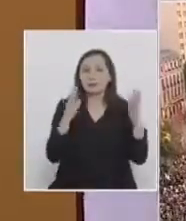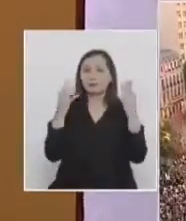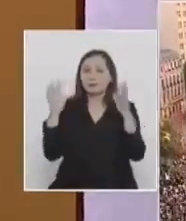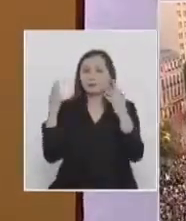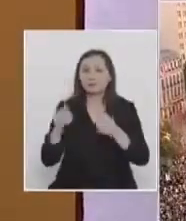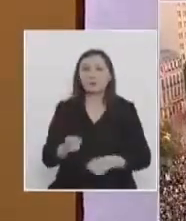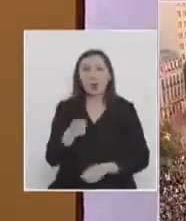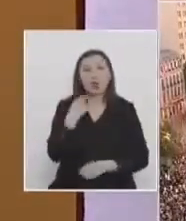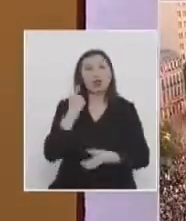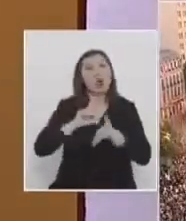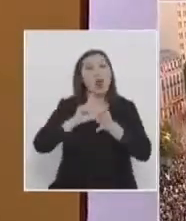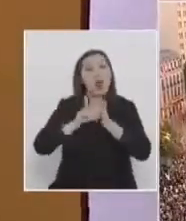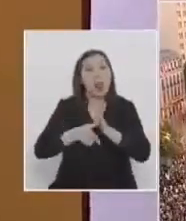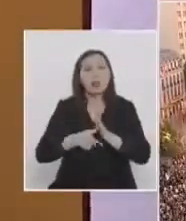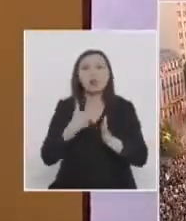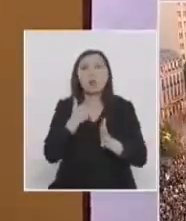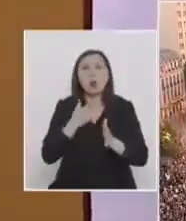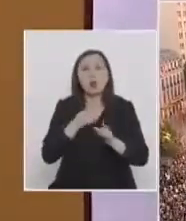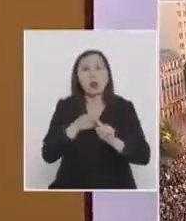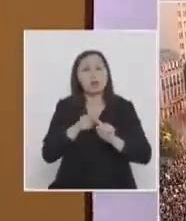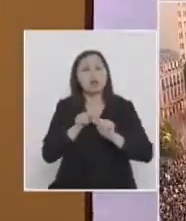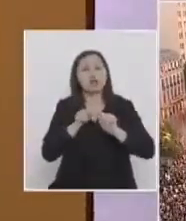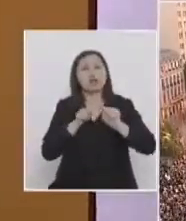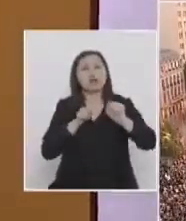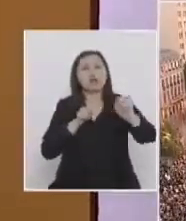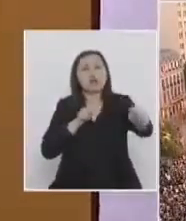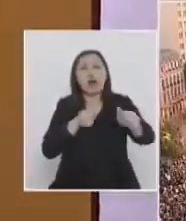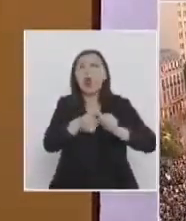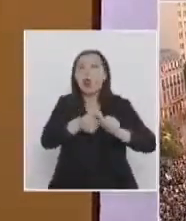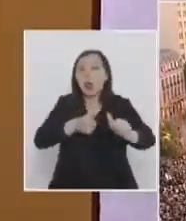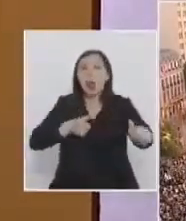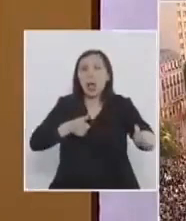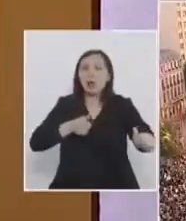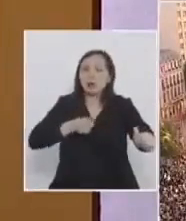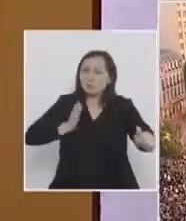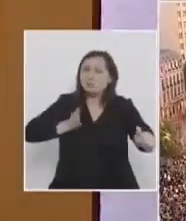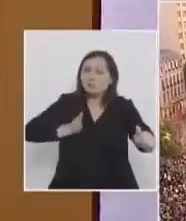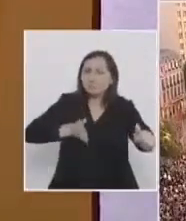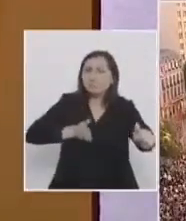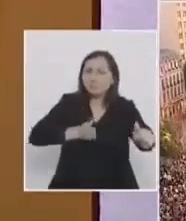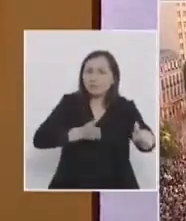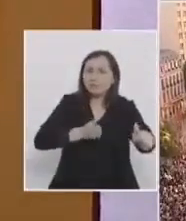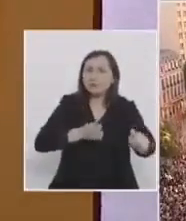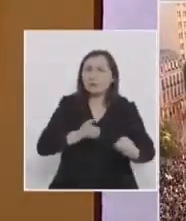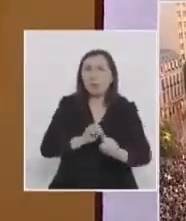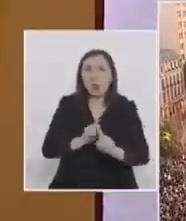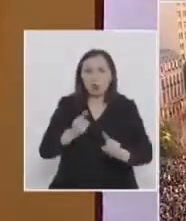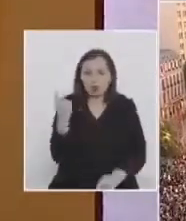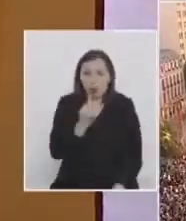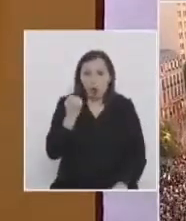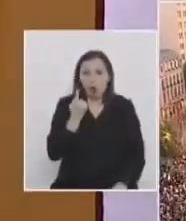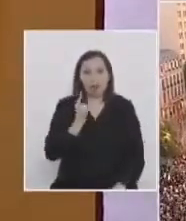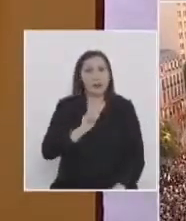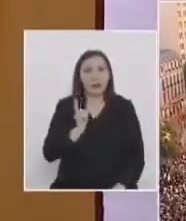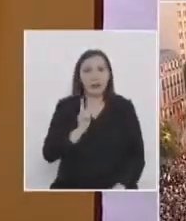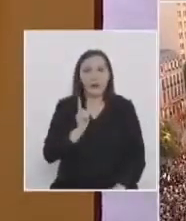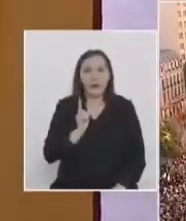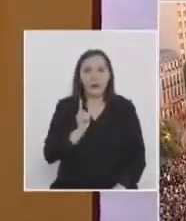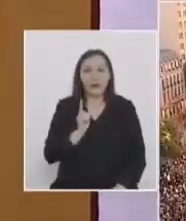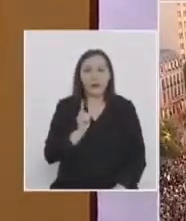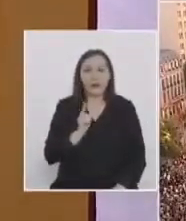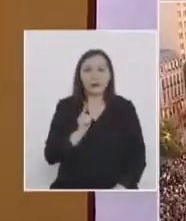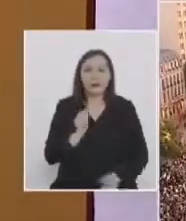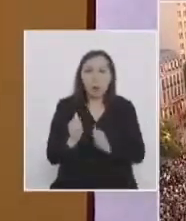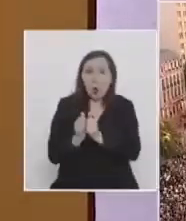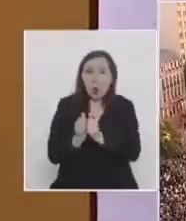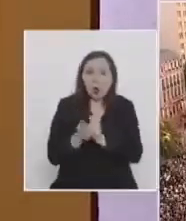Vamos lento porque vamos lejos. Vamos lento porque vamos lejos. Y no vamos solos, sino que